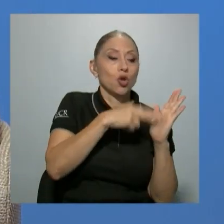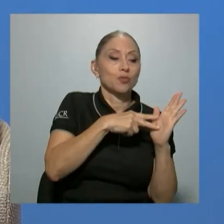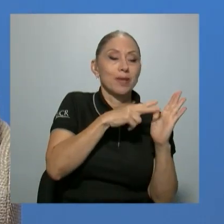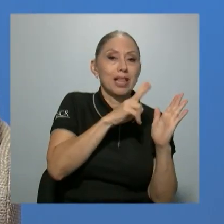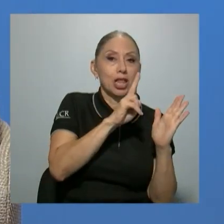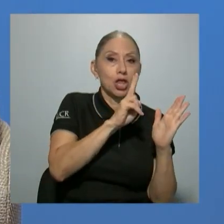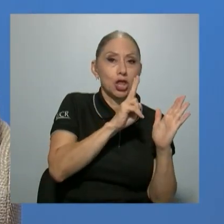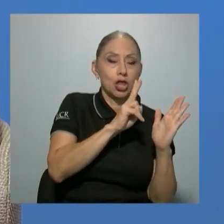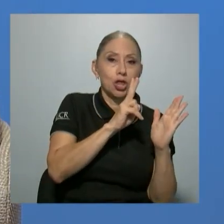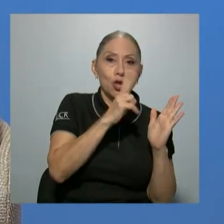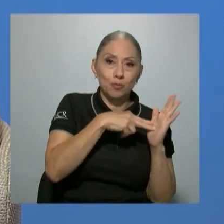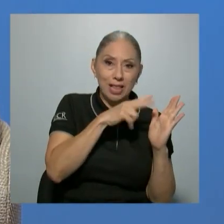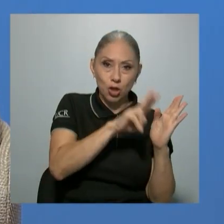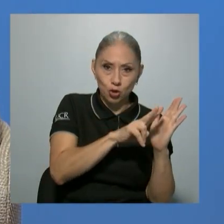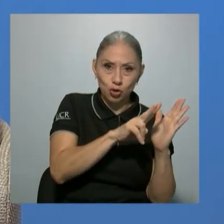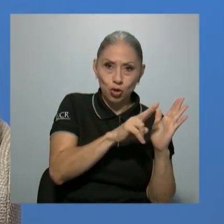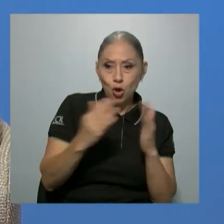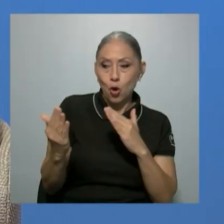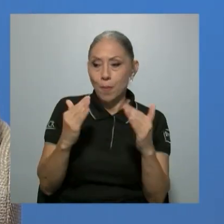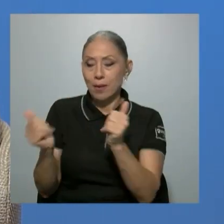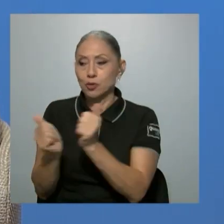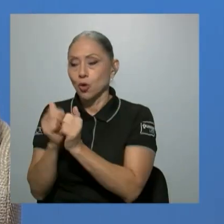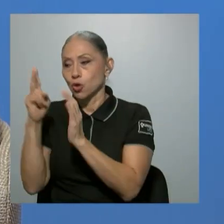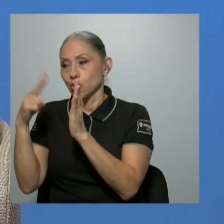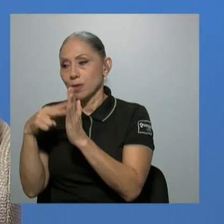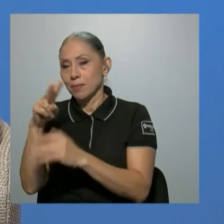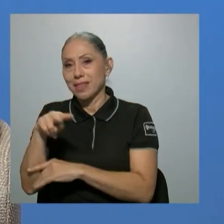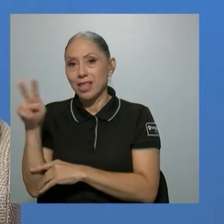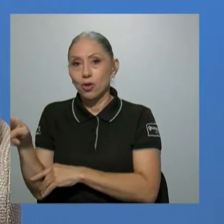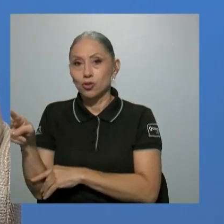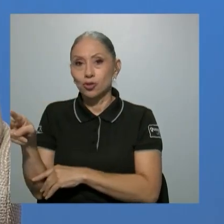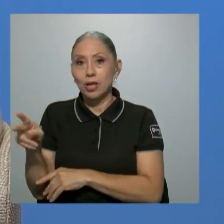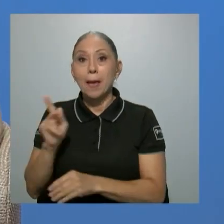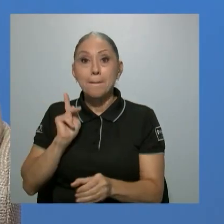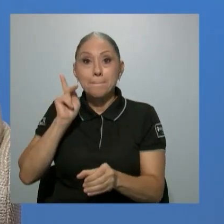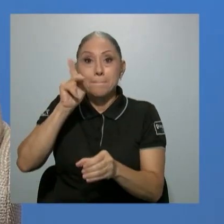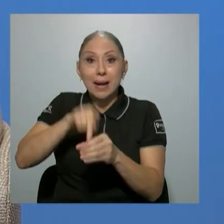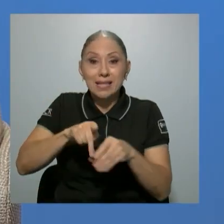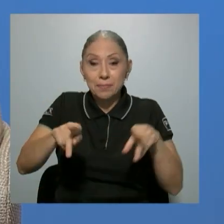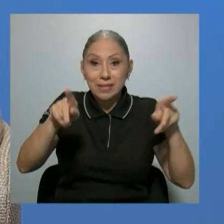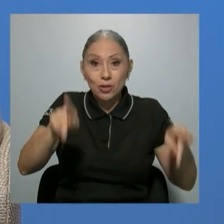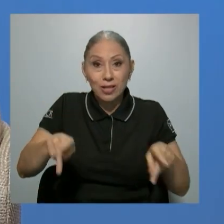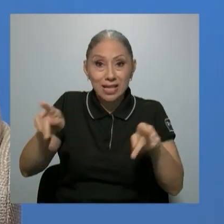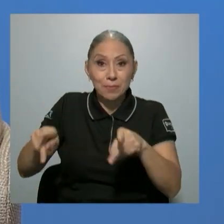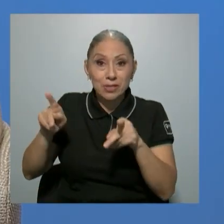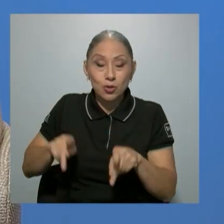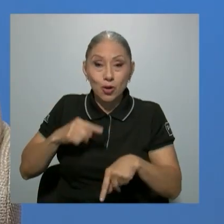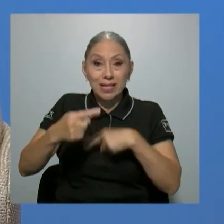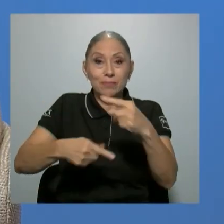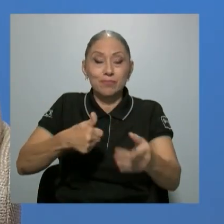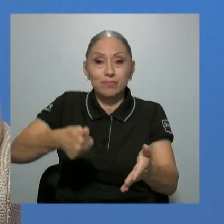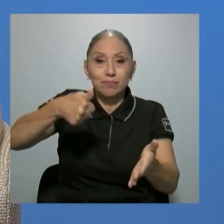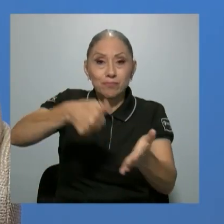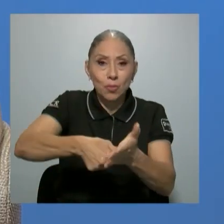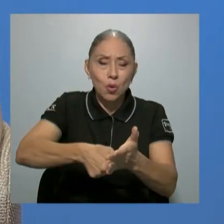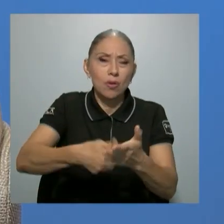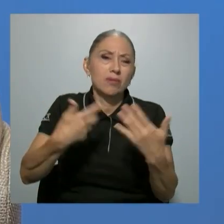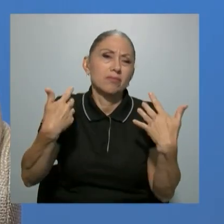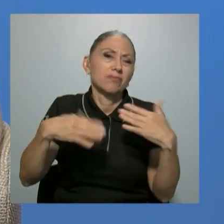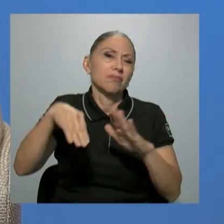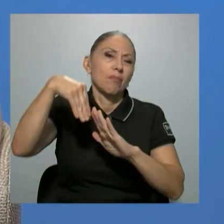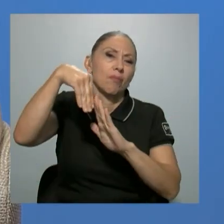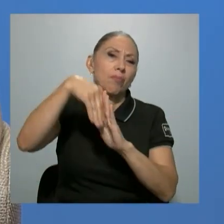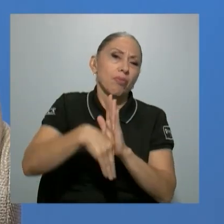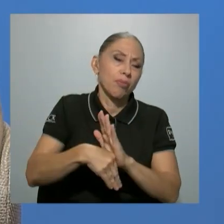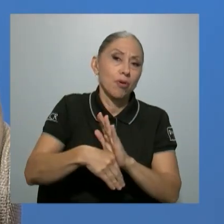2022, la participación electoral ha caído fuertemente. En la última elección participaron solamente el 60% del